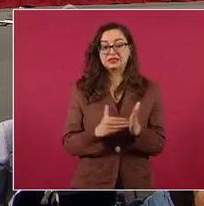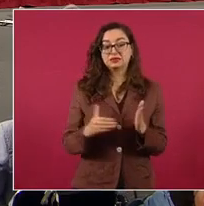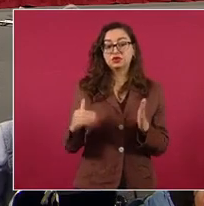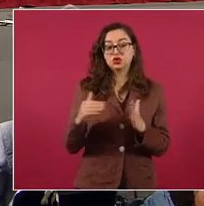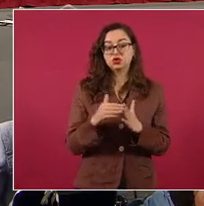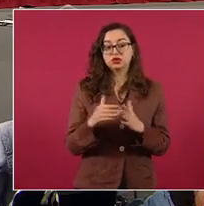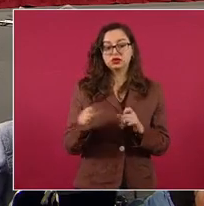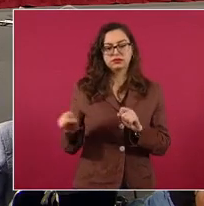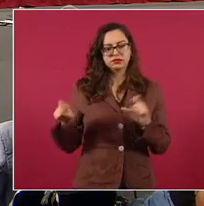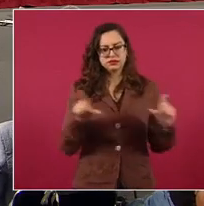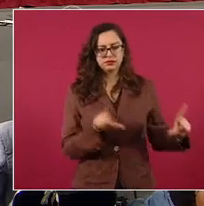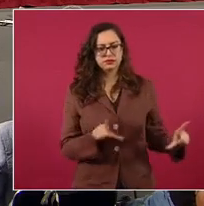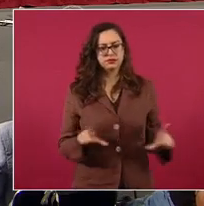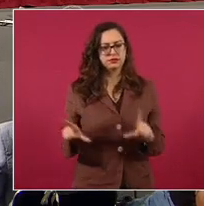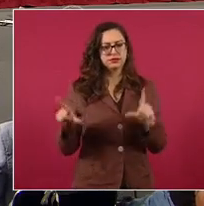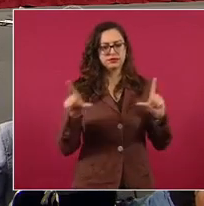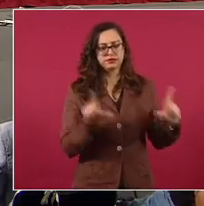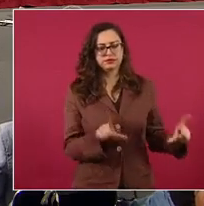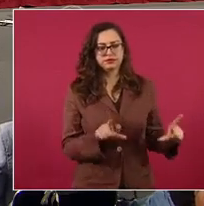la anterior,